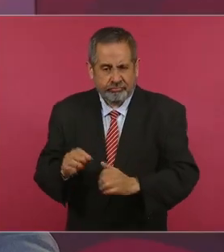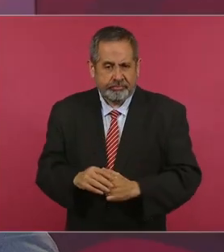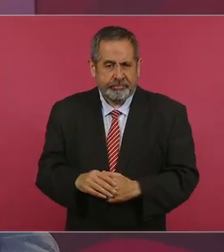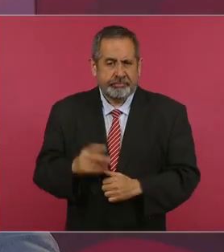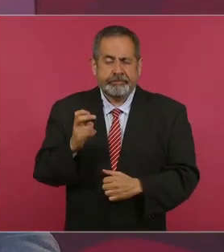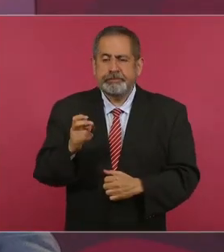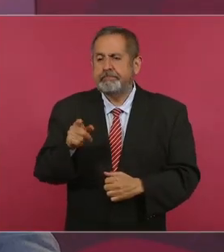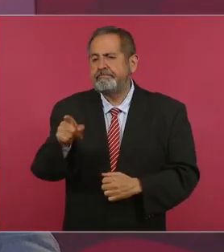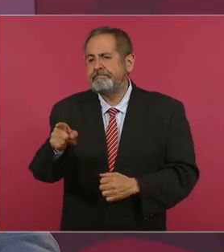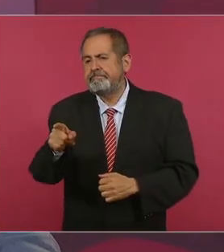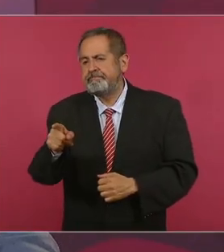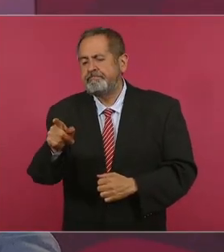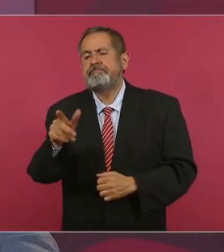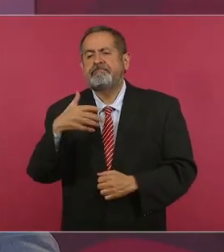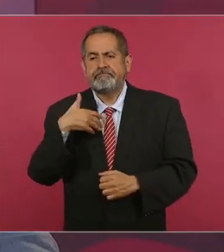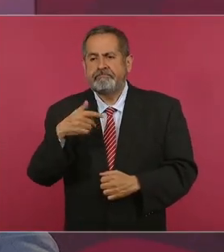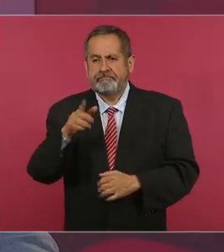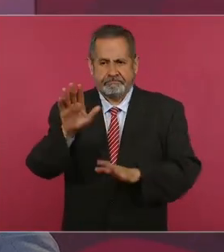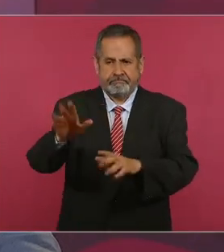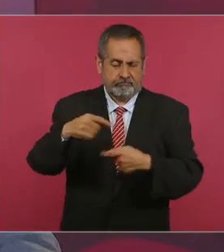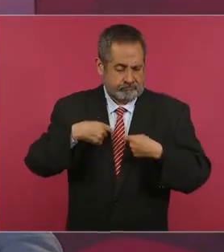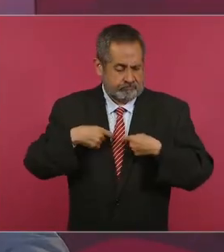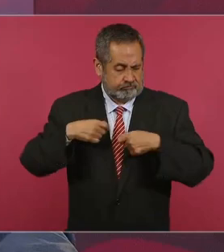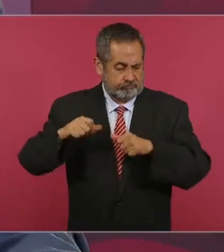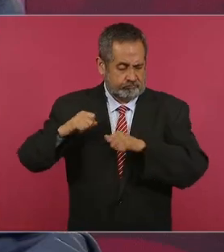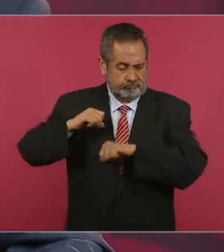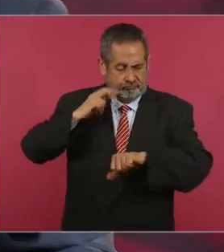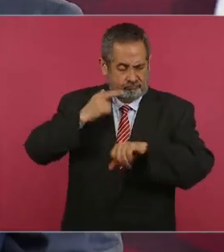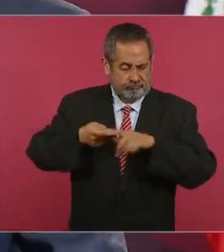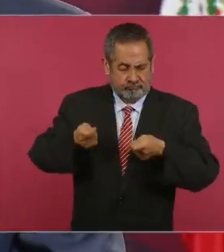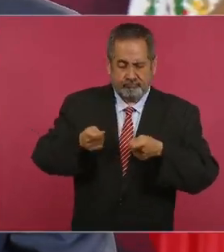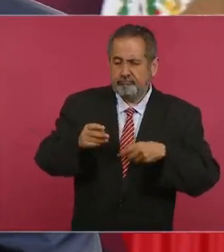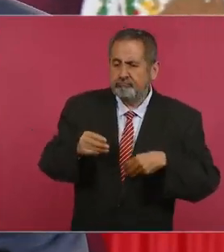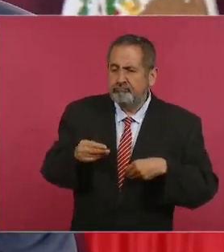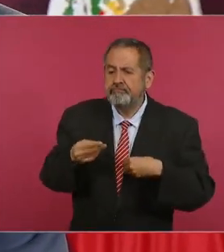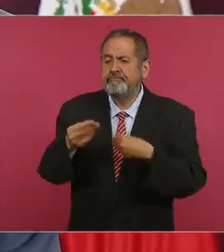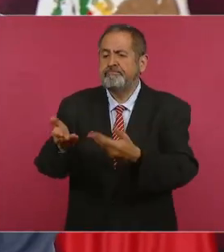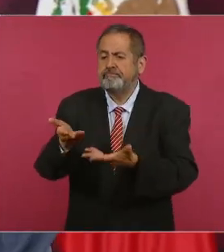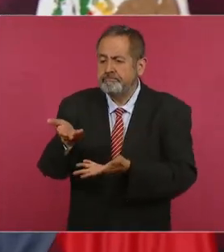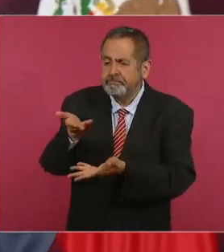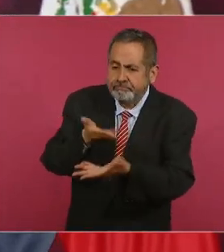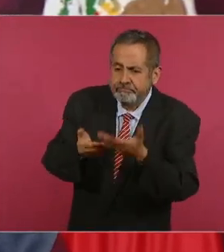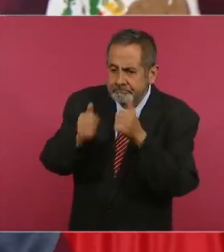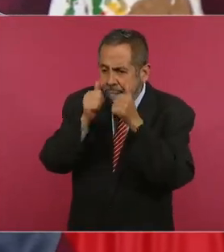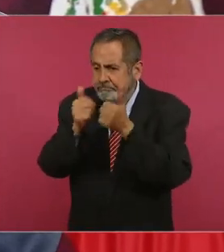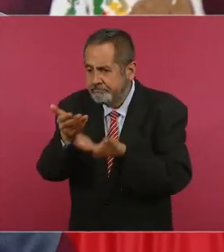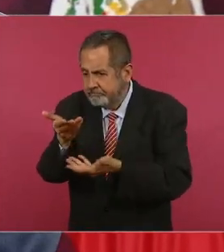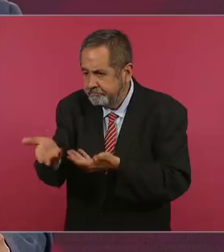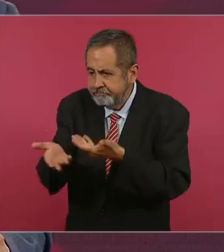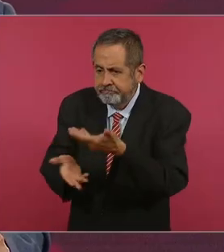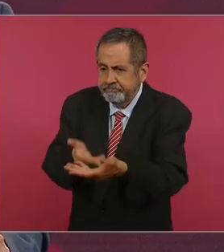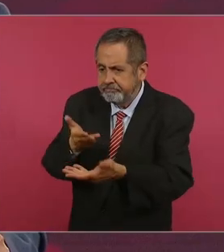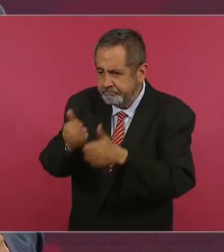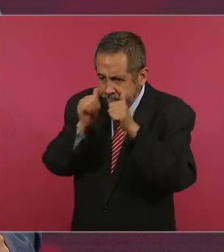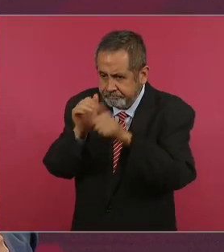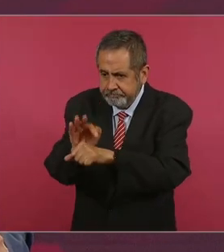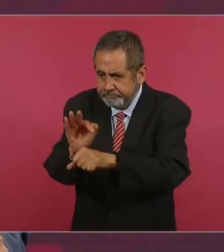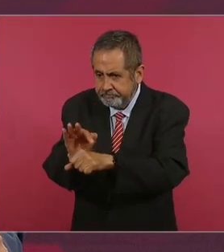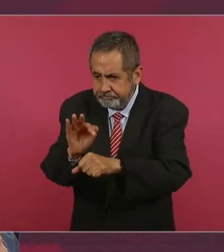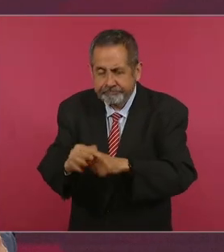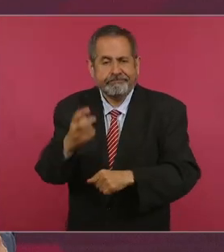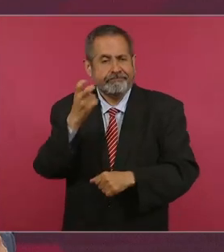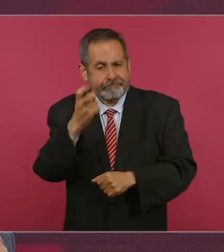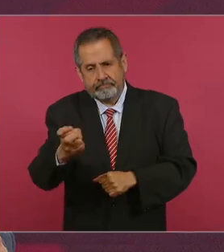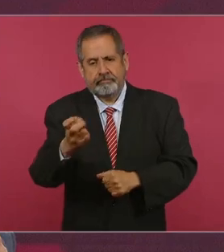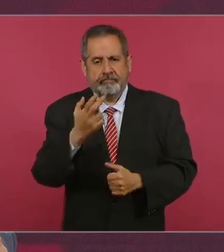Es entender que el poder solo tiene sentido y se convierte en virtud cuando se pone al servicio de los demás.